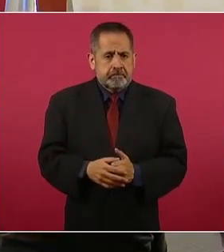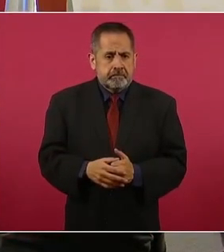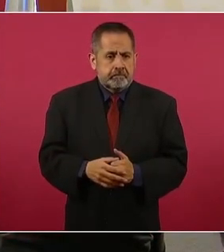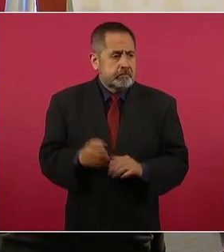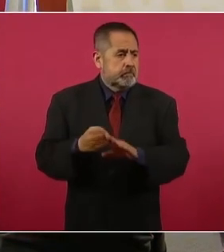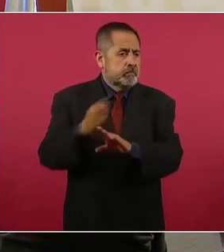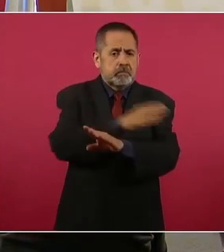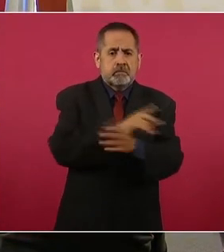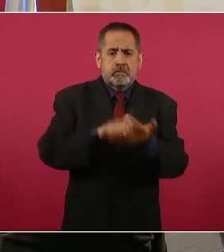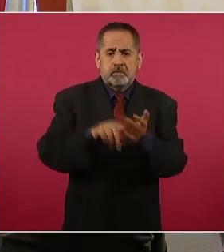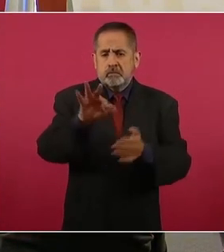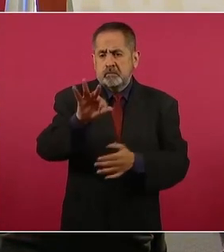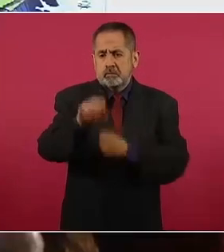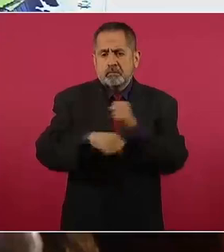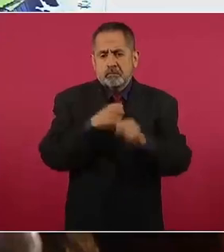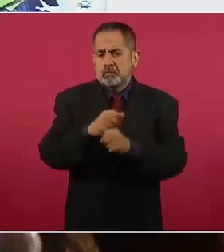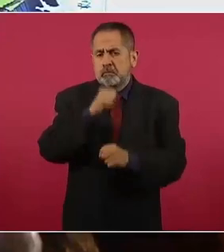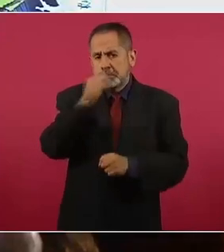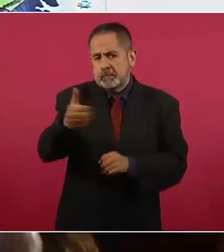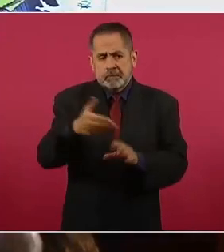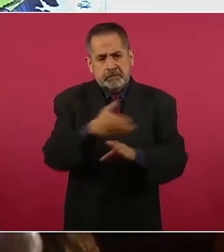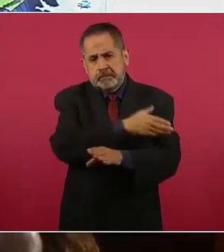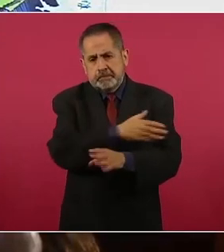en 40 años.